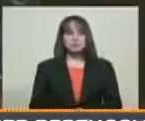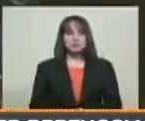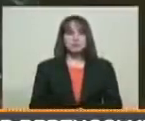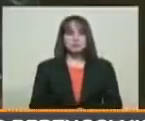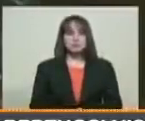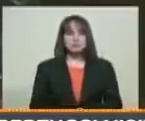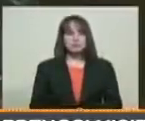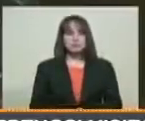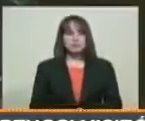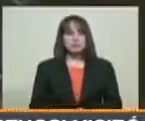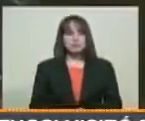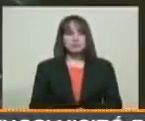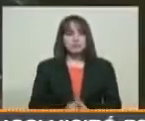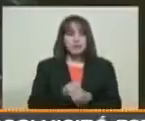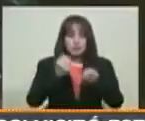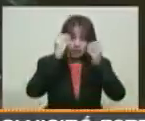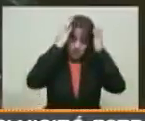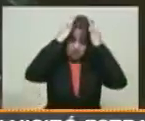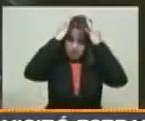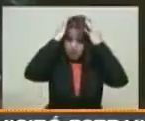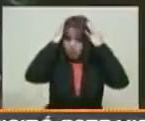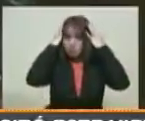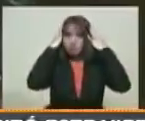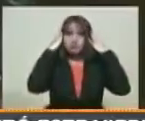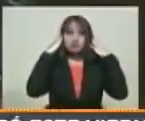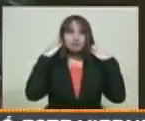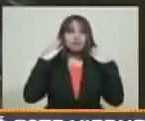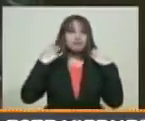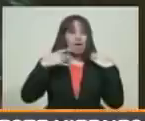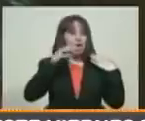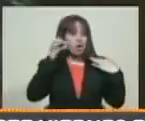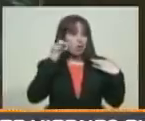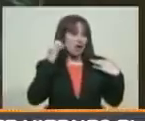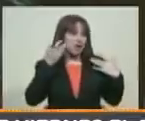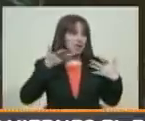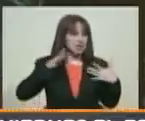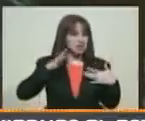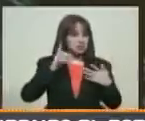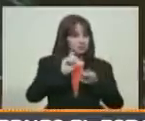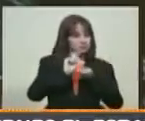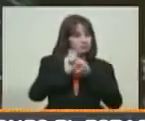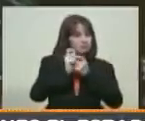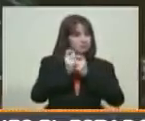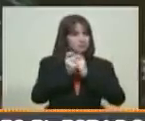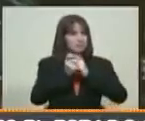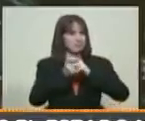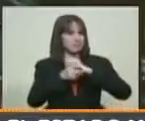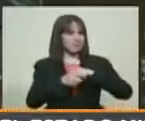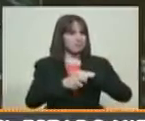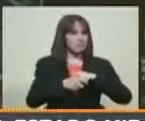Se le está poniendo el pelo amarillento, Jorge. Le está saliendo